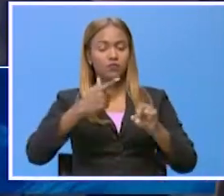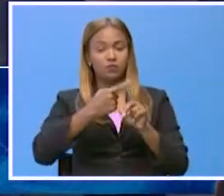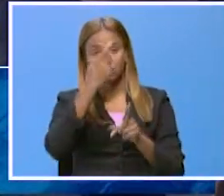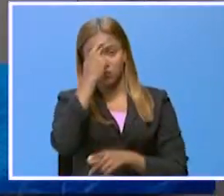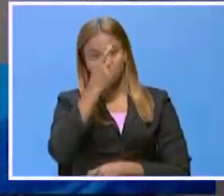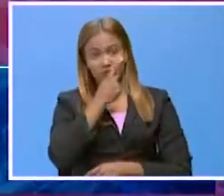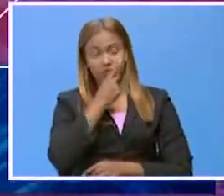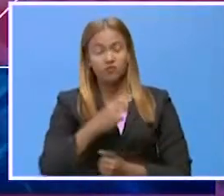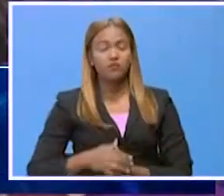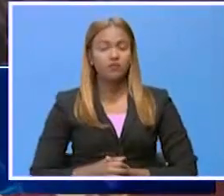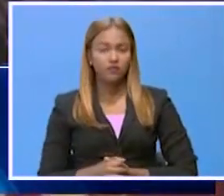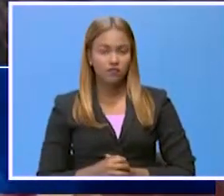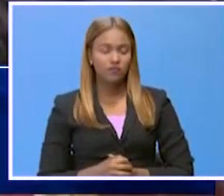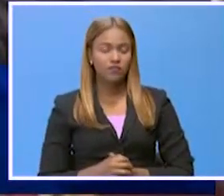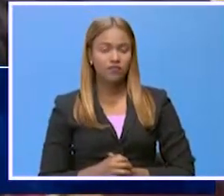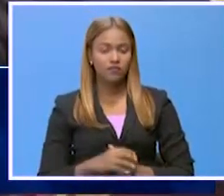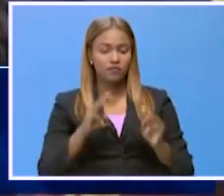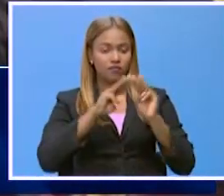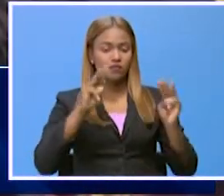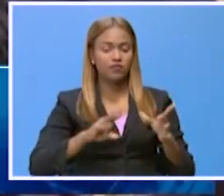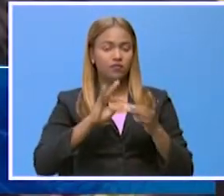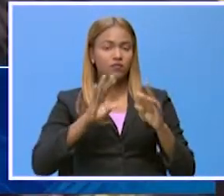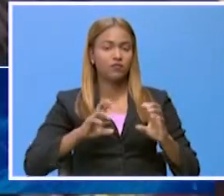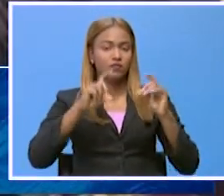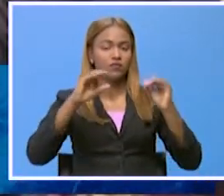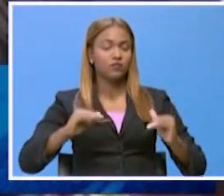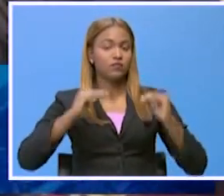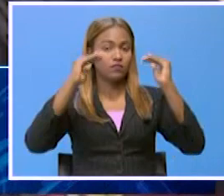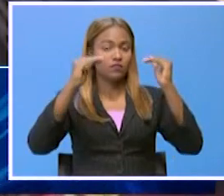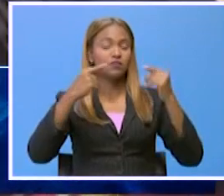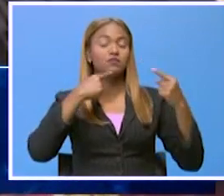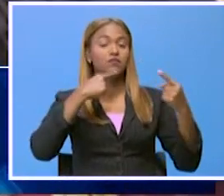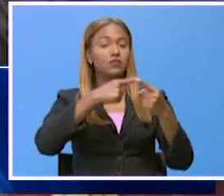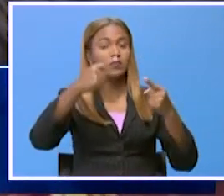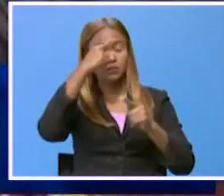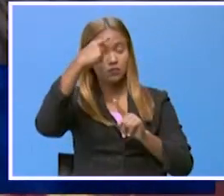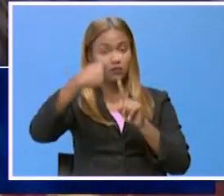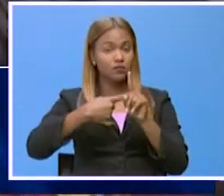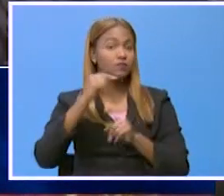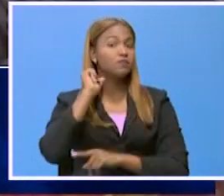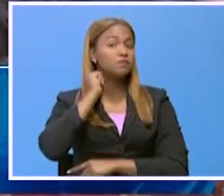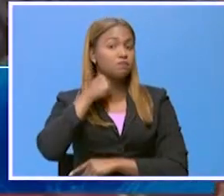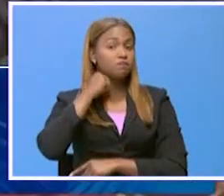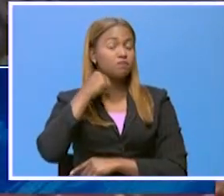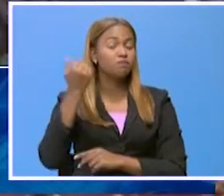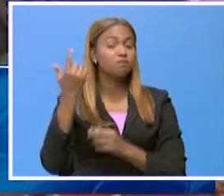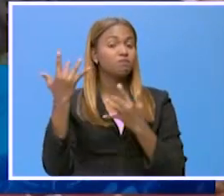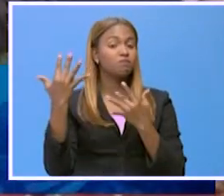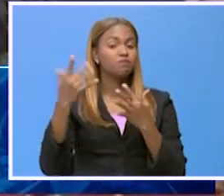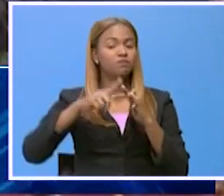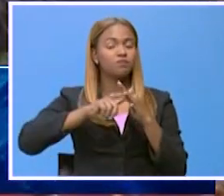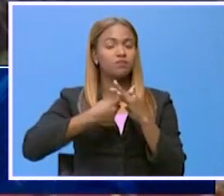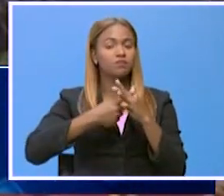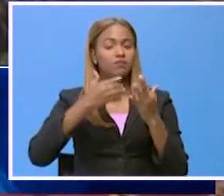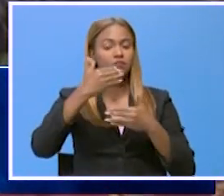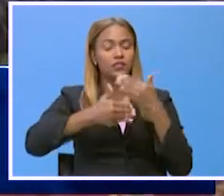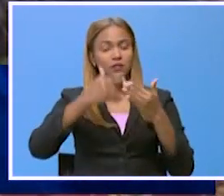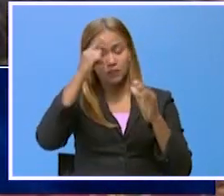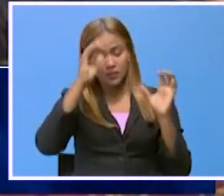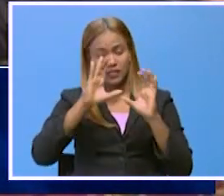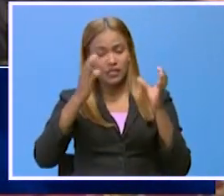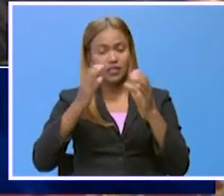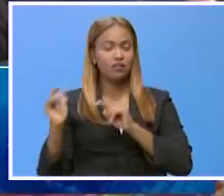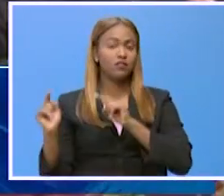país ministerio de educación superior anuncia que para el mes de agosto espera el inicio gradual de clases